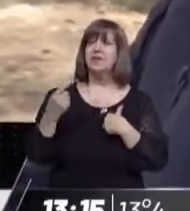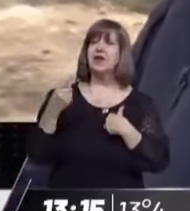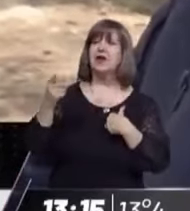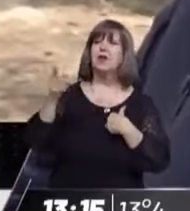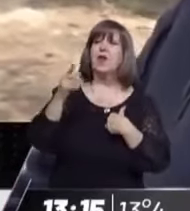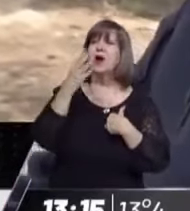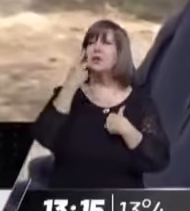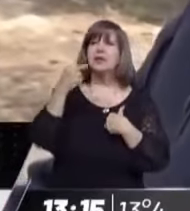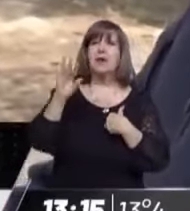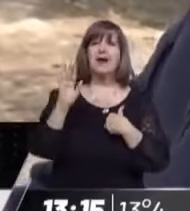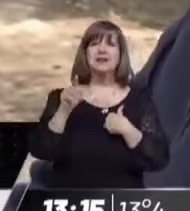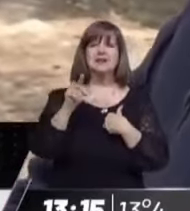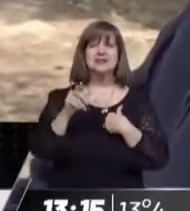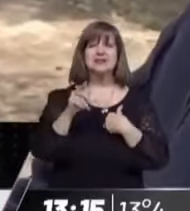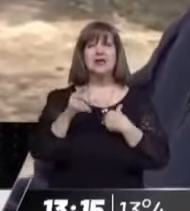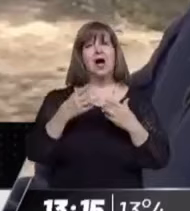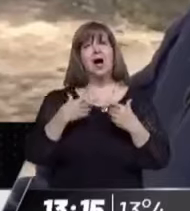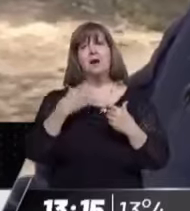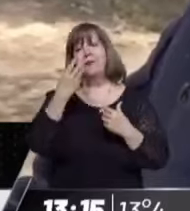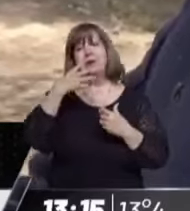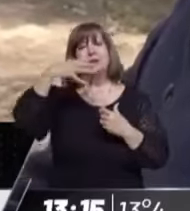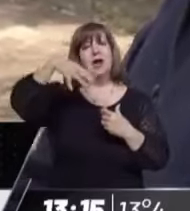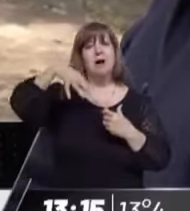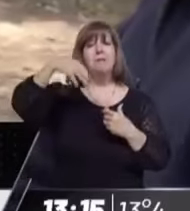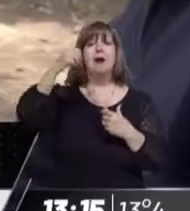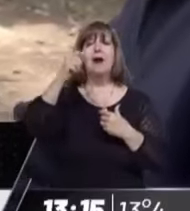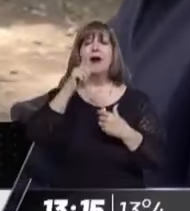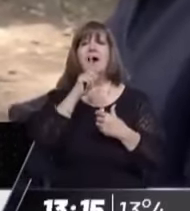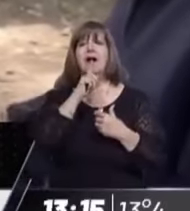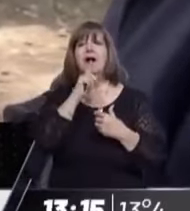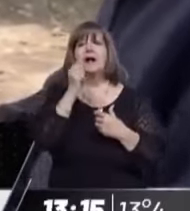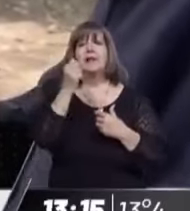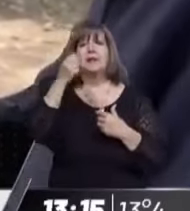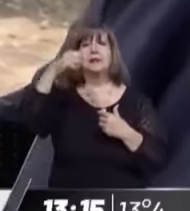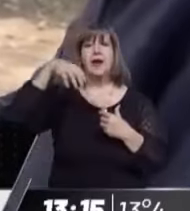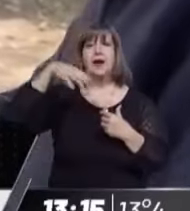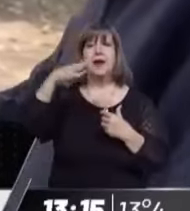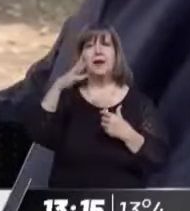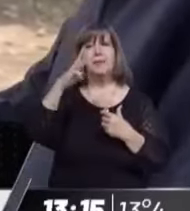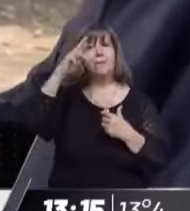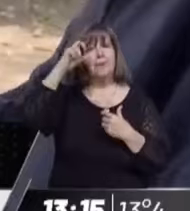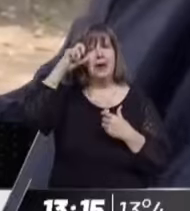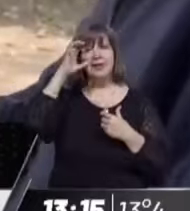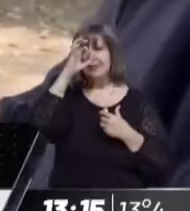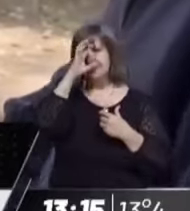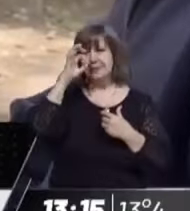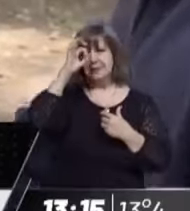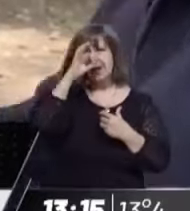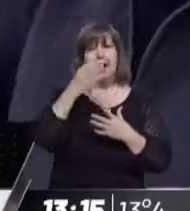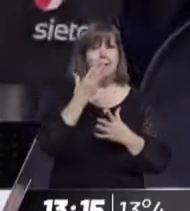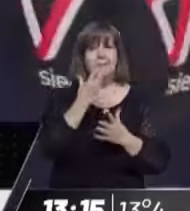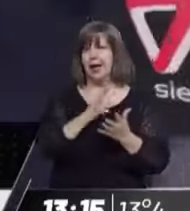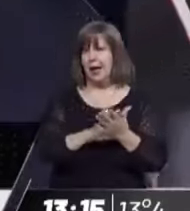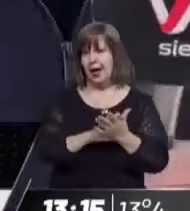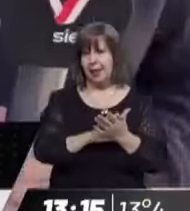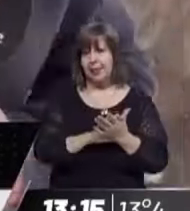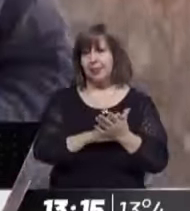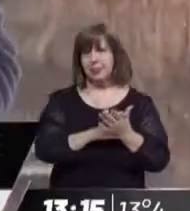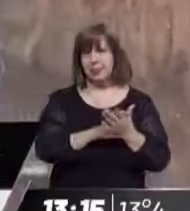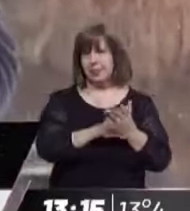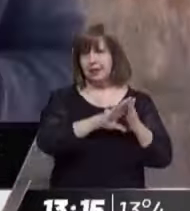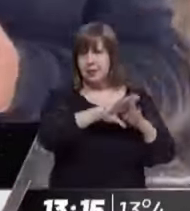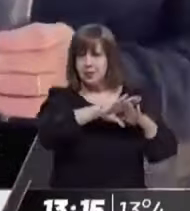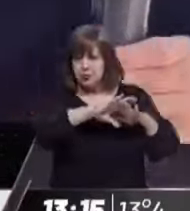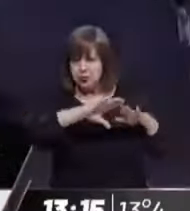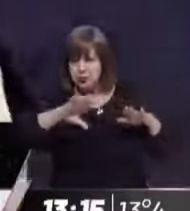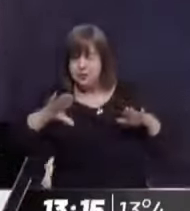yo creo que el matambre es lo que mejor me sale. El matambre de cerdo. Qué rico. ¿Qué te gusta hacer? Me encanta. Qué maravilla. Vamos atrasados como toda la